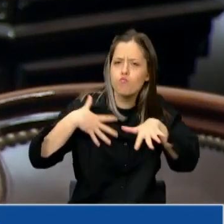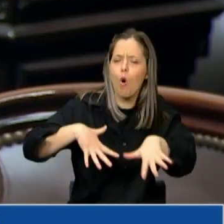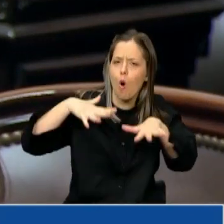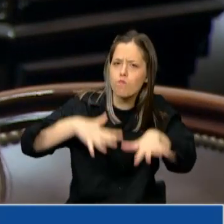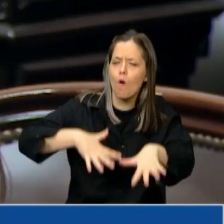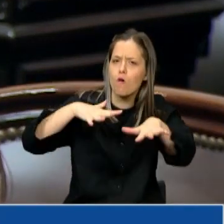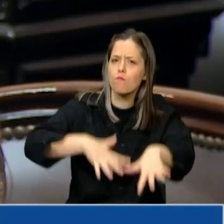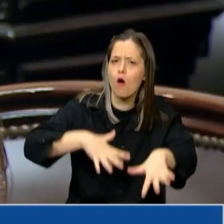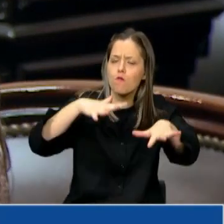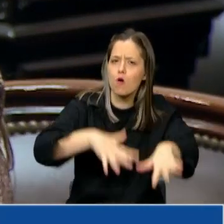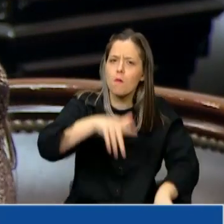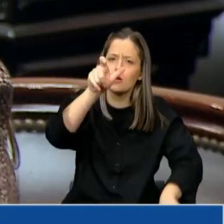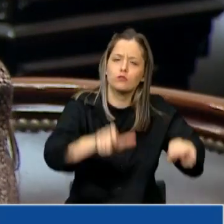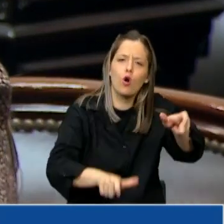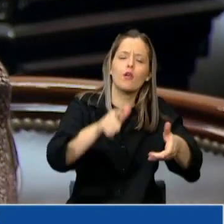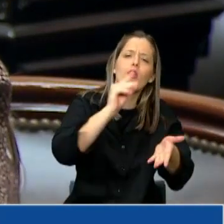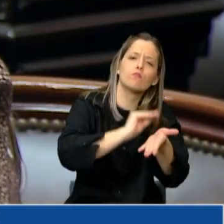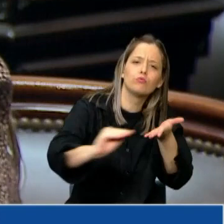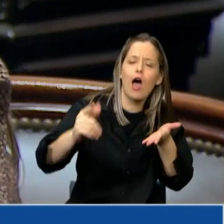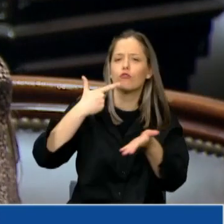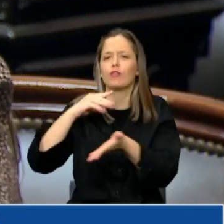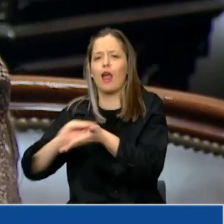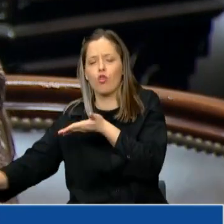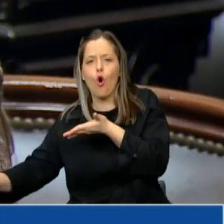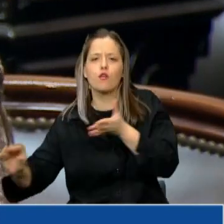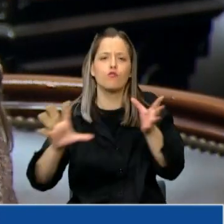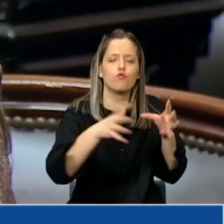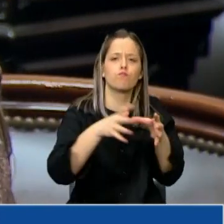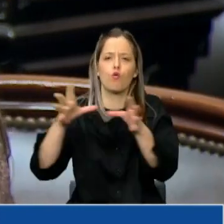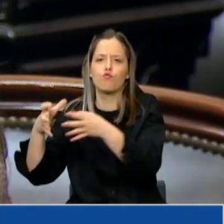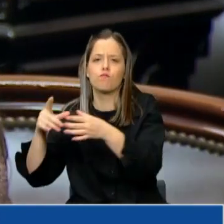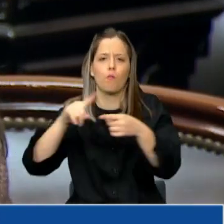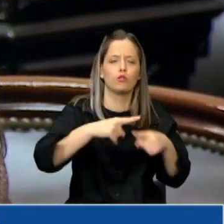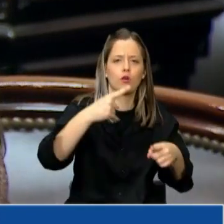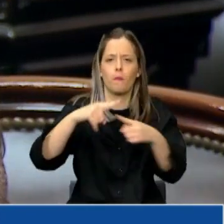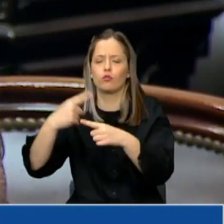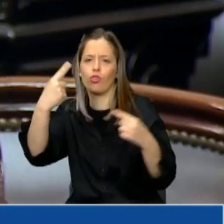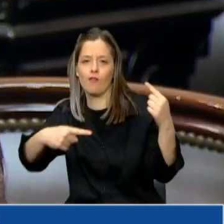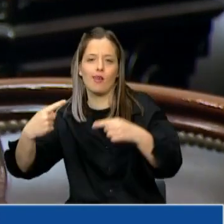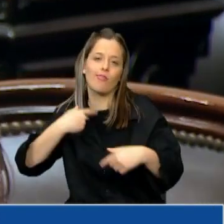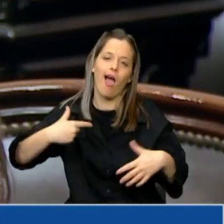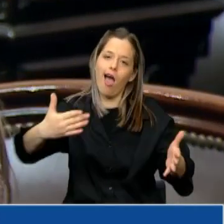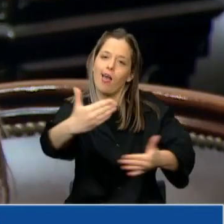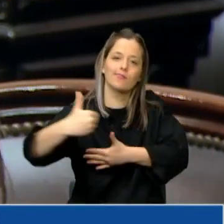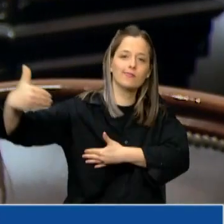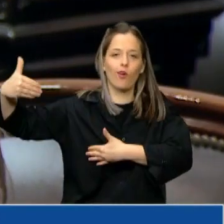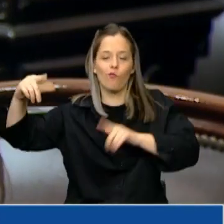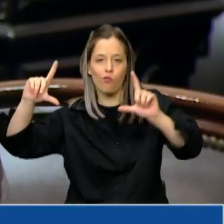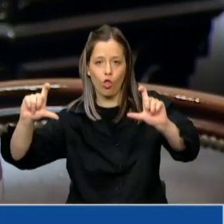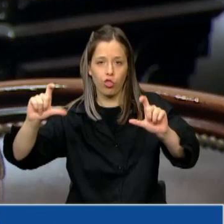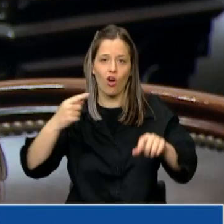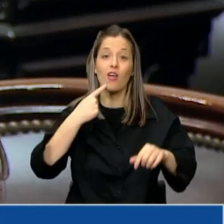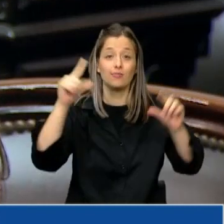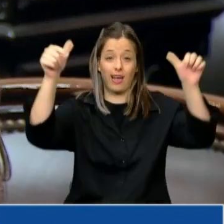de diferentes partidos en diferentes momentos también aprovecharon la foto para sacarse. Decía, el salario